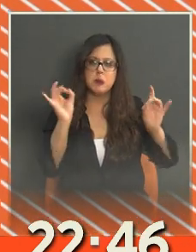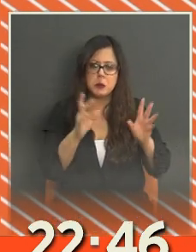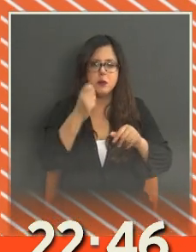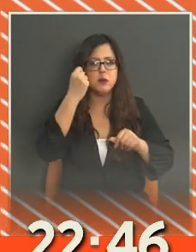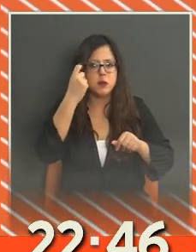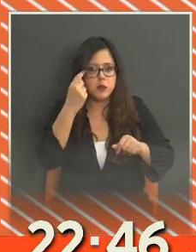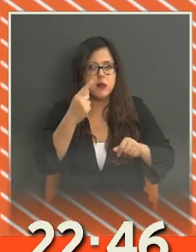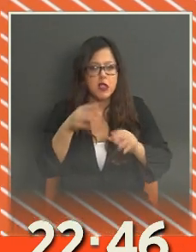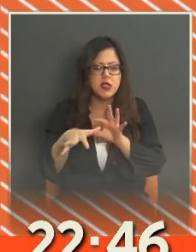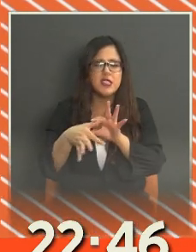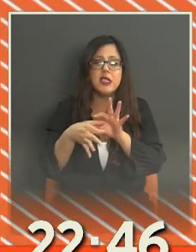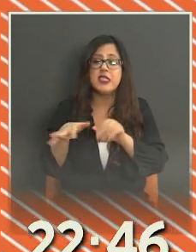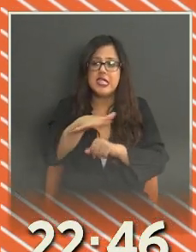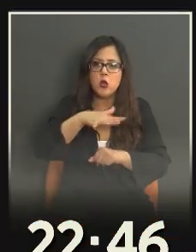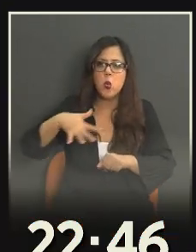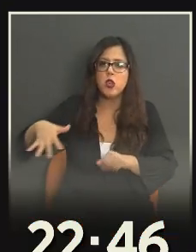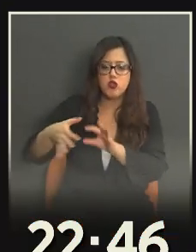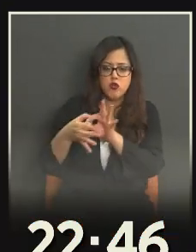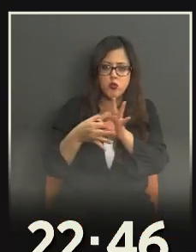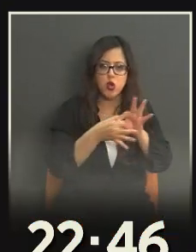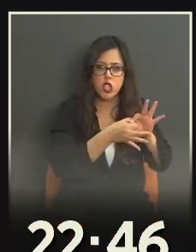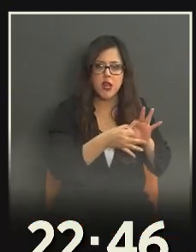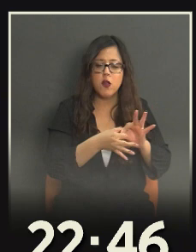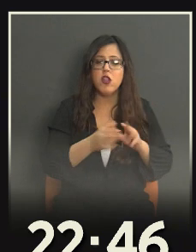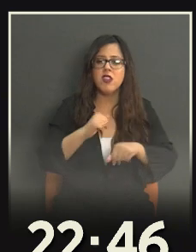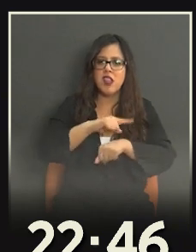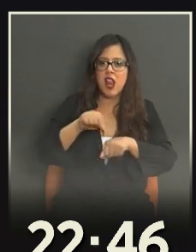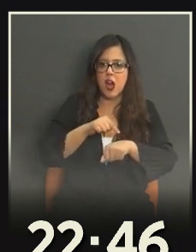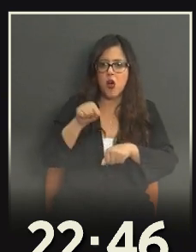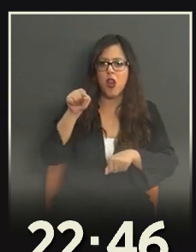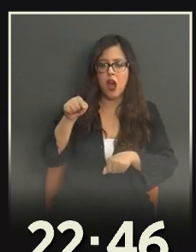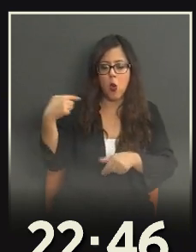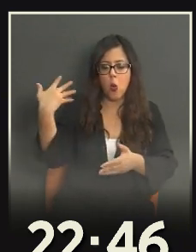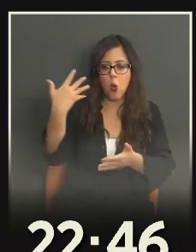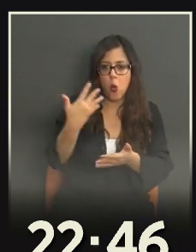acontecimientos de las últimas horas en europa oriental